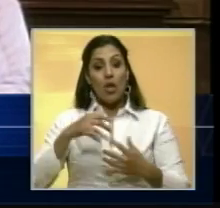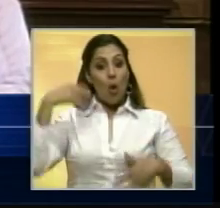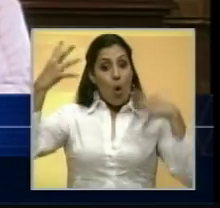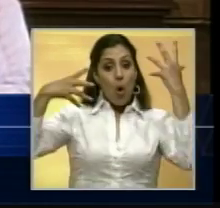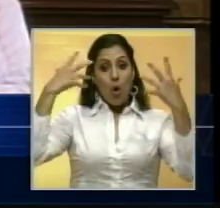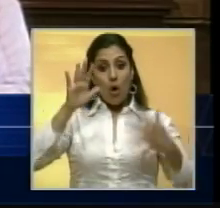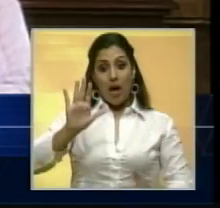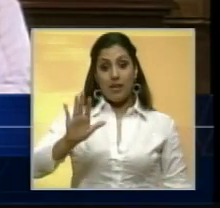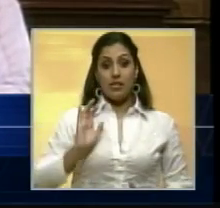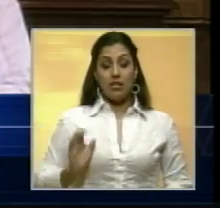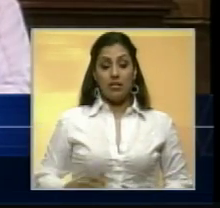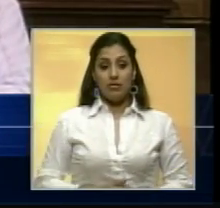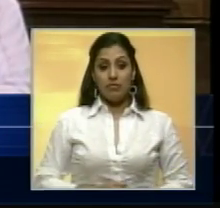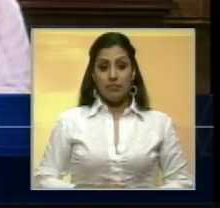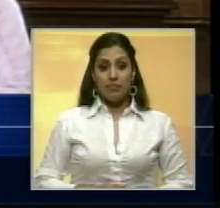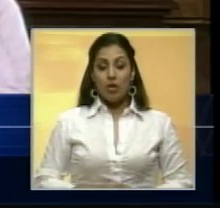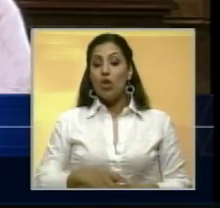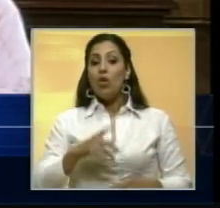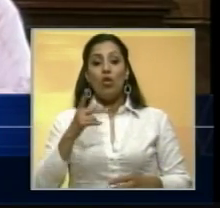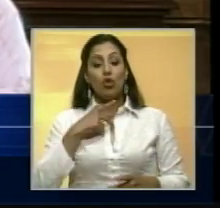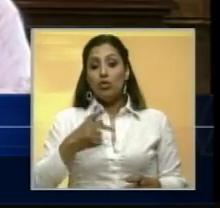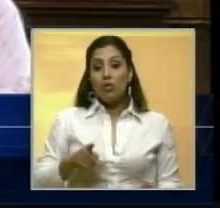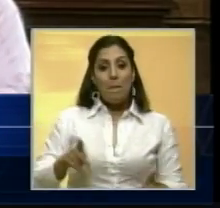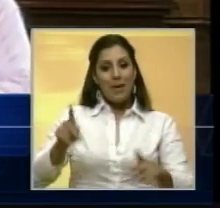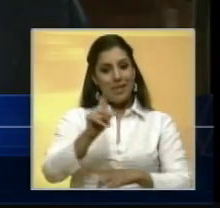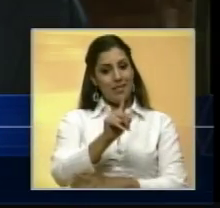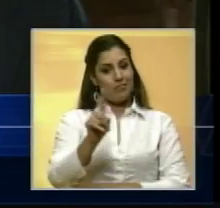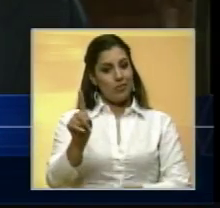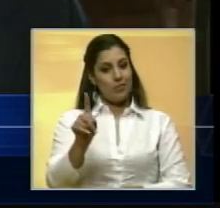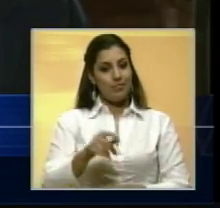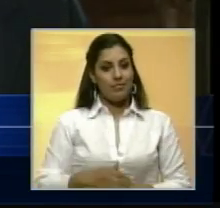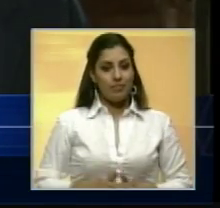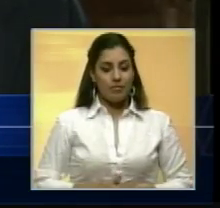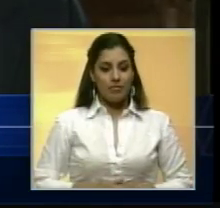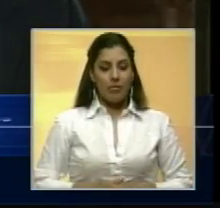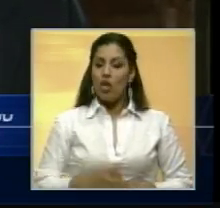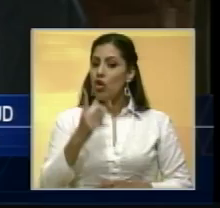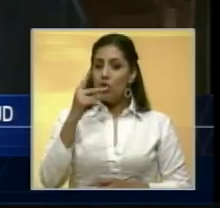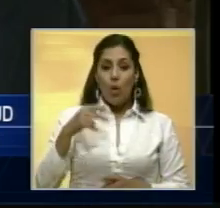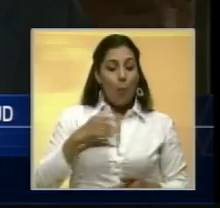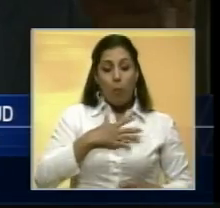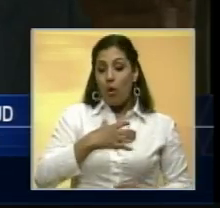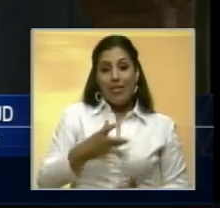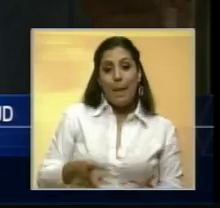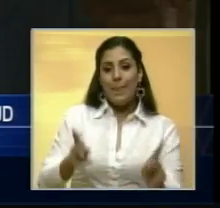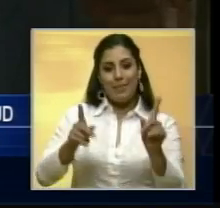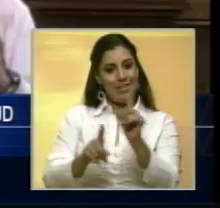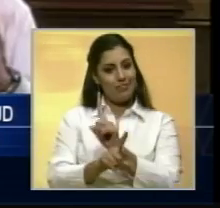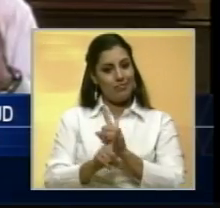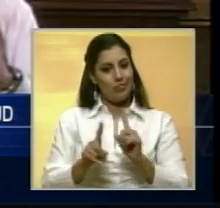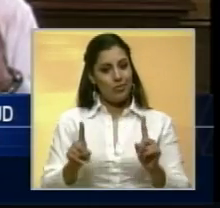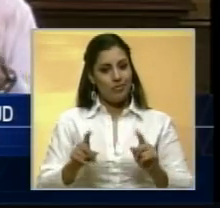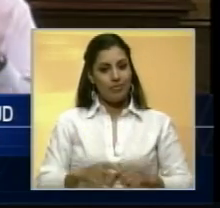desesperado? No se lo vamos a permitir. No se lo podemos permitir.